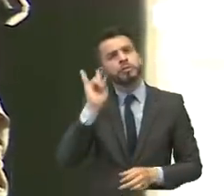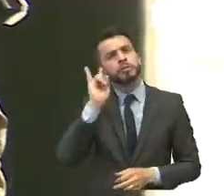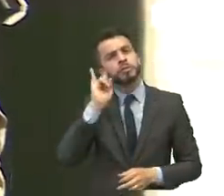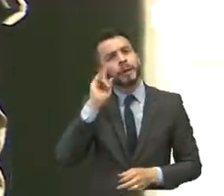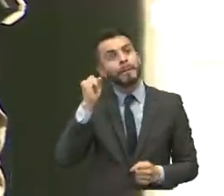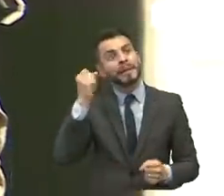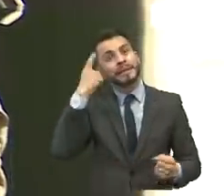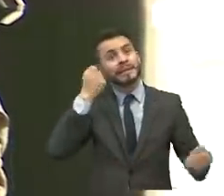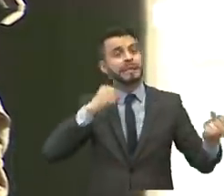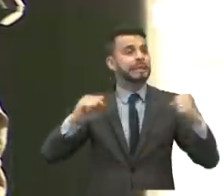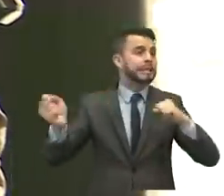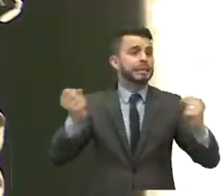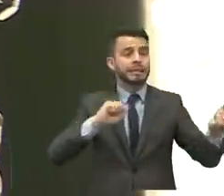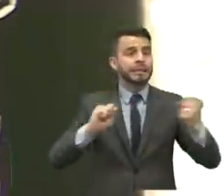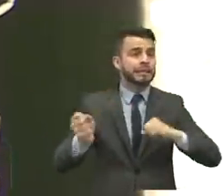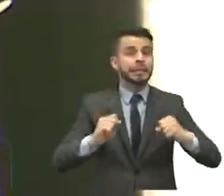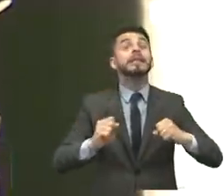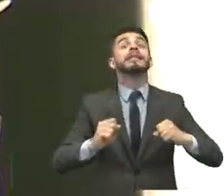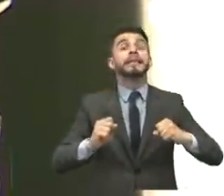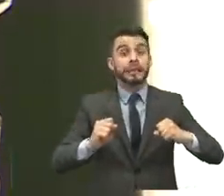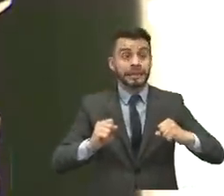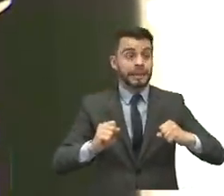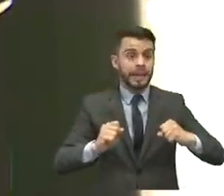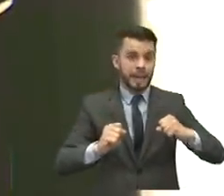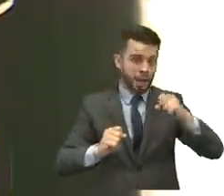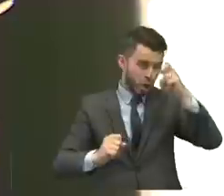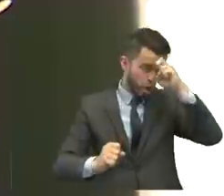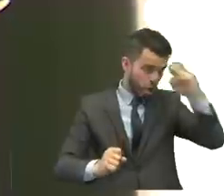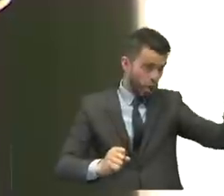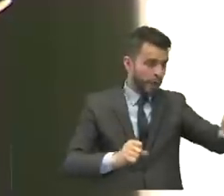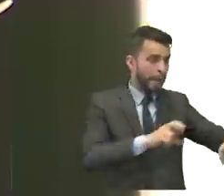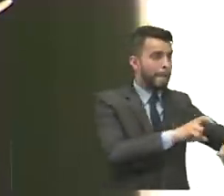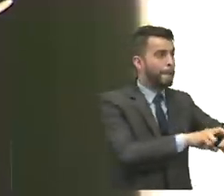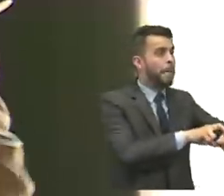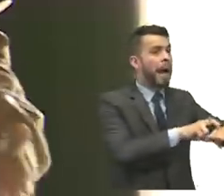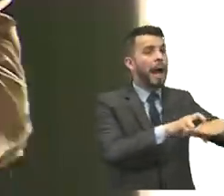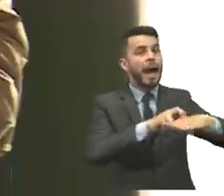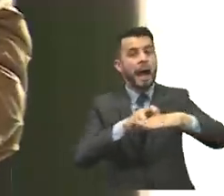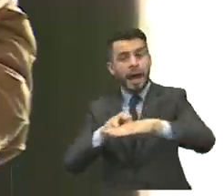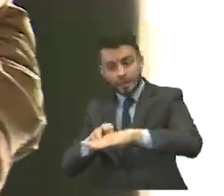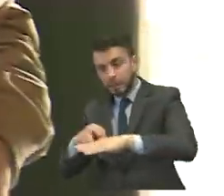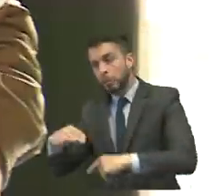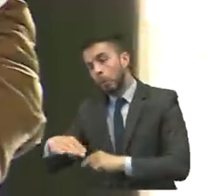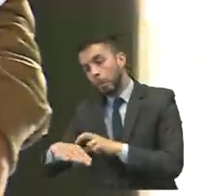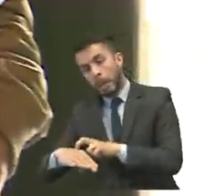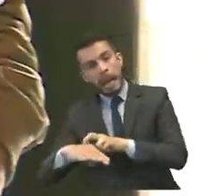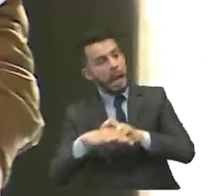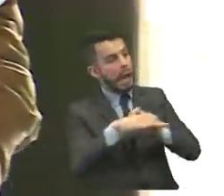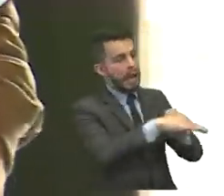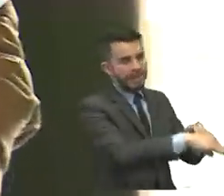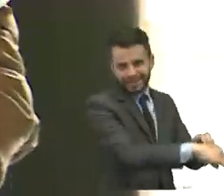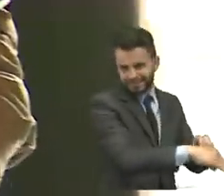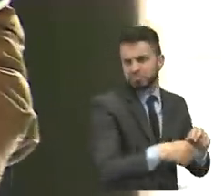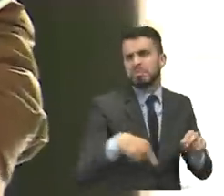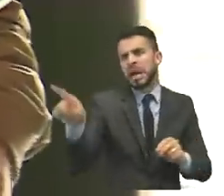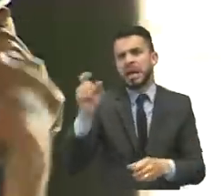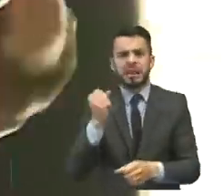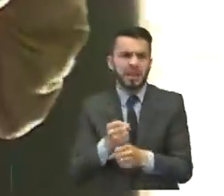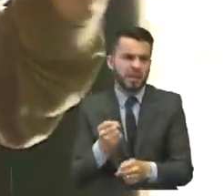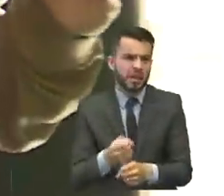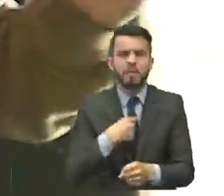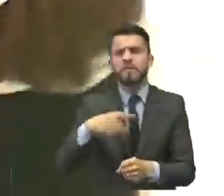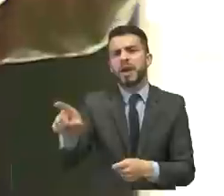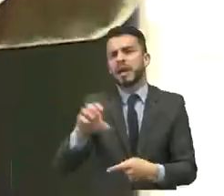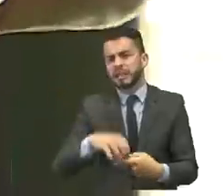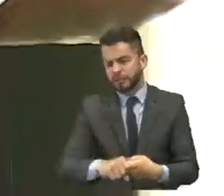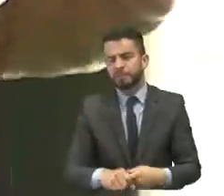básicamente quienes van y vienen hacia el norte para sus quehaceres diarios, es el